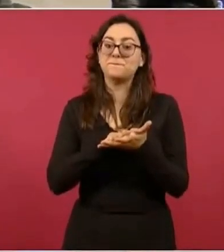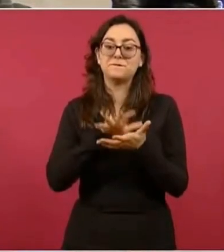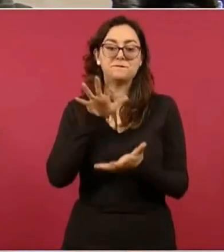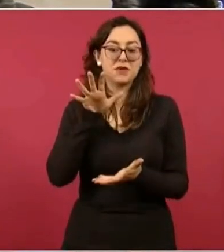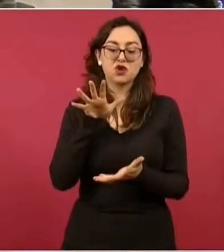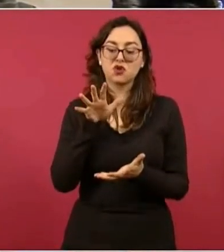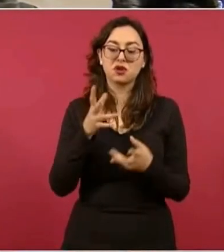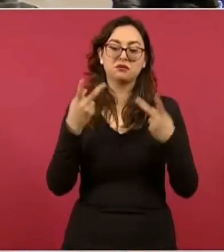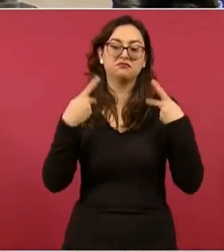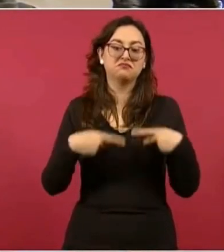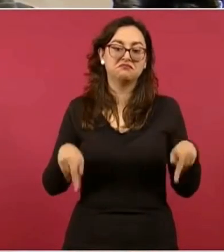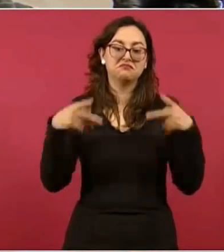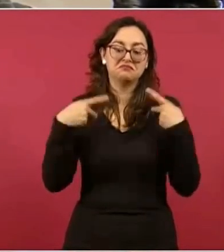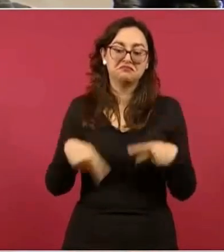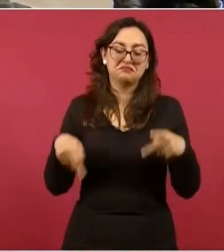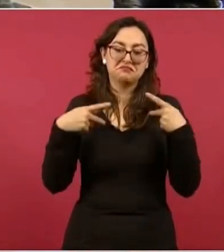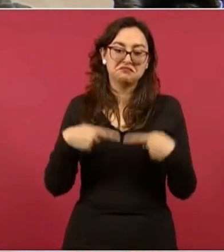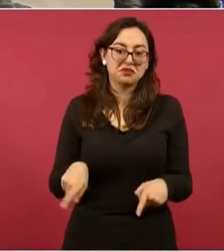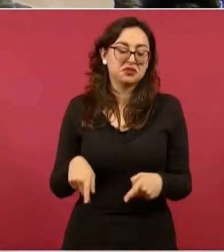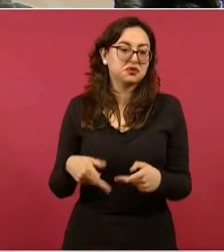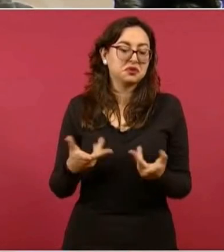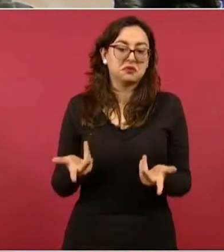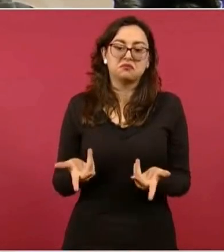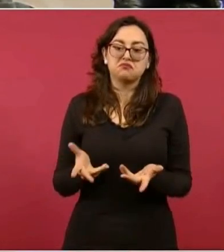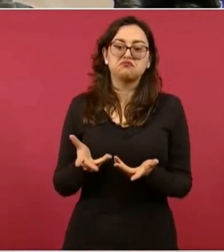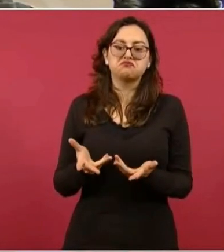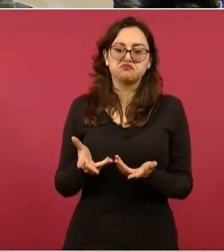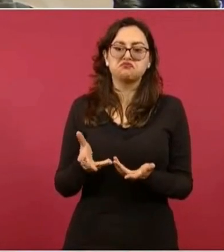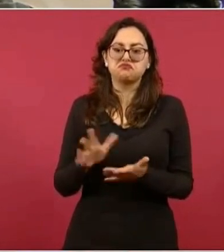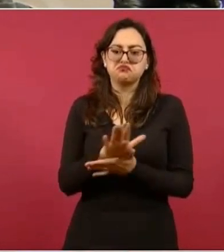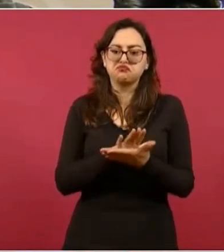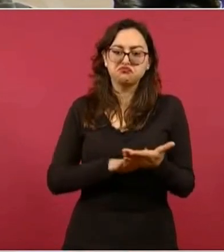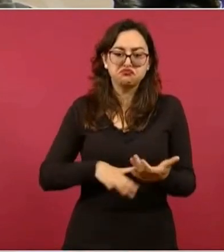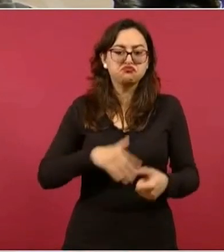de gente que vive honradamente